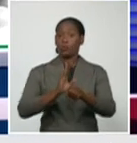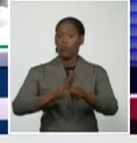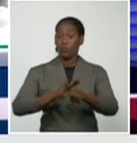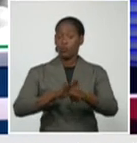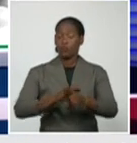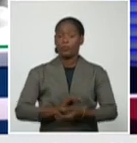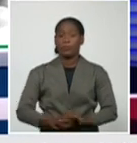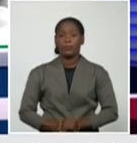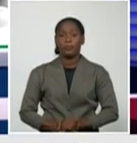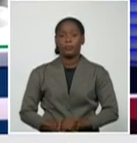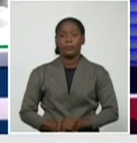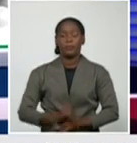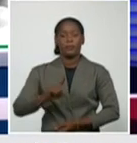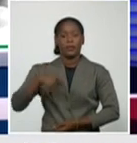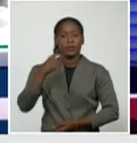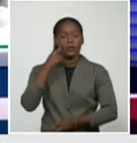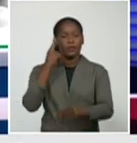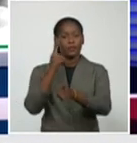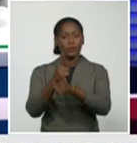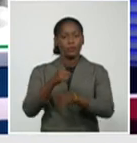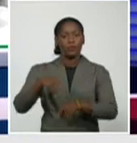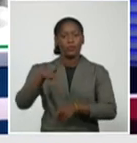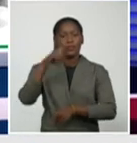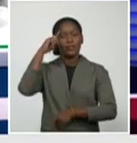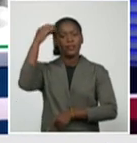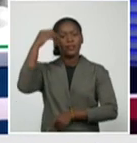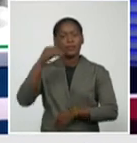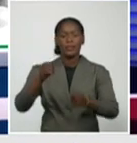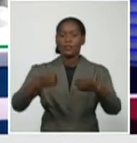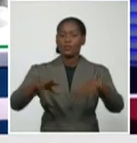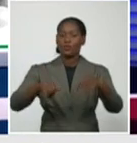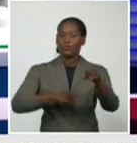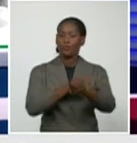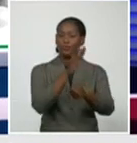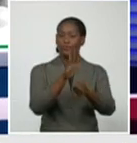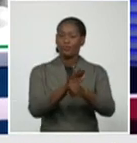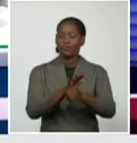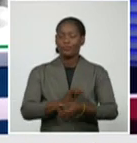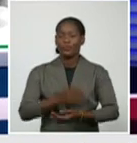mañana para seguir conociendo lo que hace Cuba por la salud de su población. Muy buenos días.